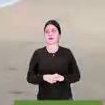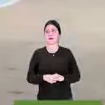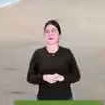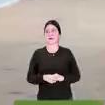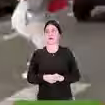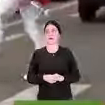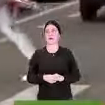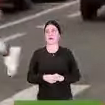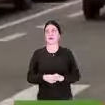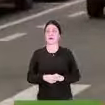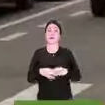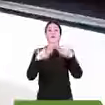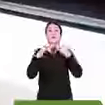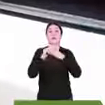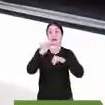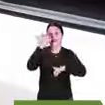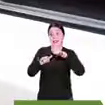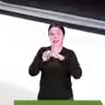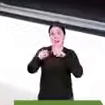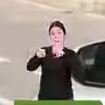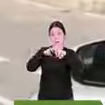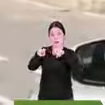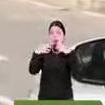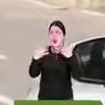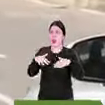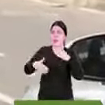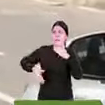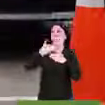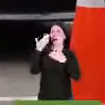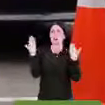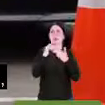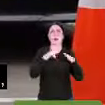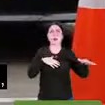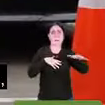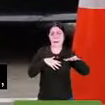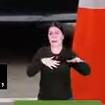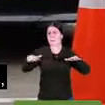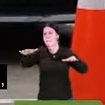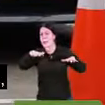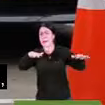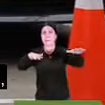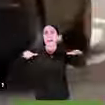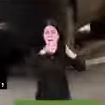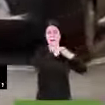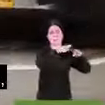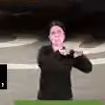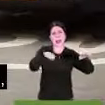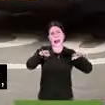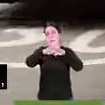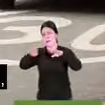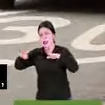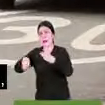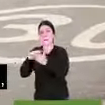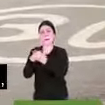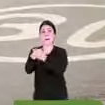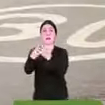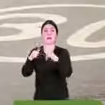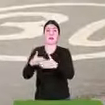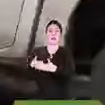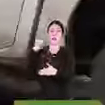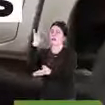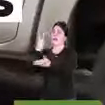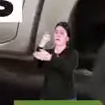Con la Secretaría de Movilidad pusimos en marcha las zonas de parqueo pago. Un proyecto que Bogotá esperaba desde hace 2 décadas,